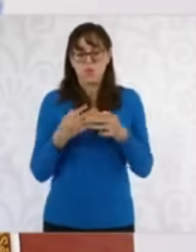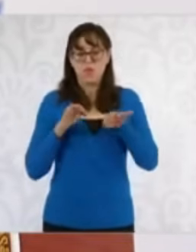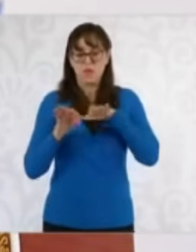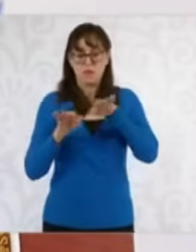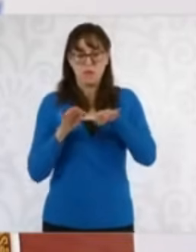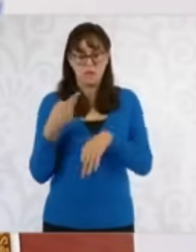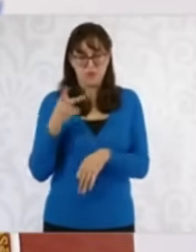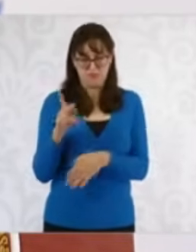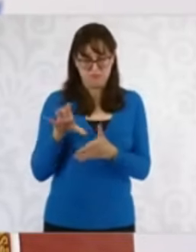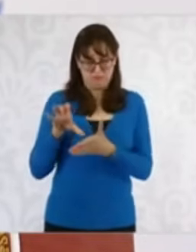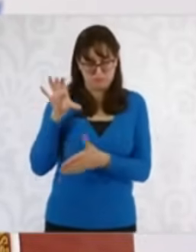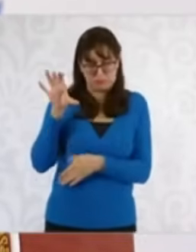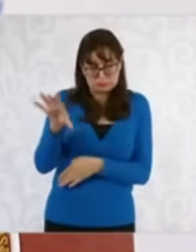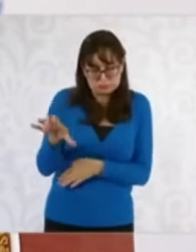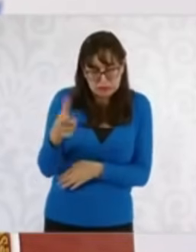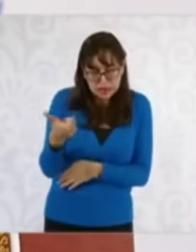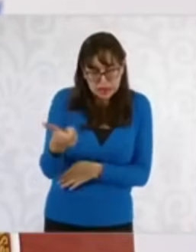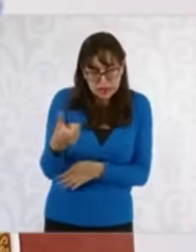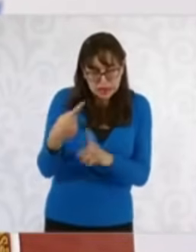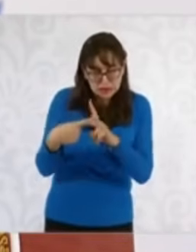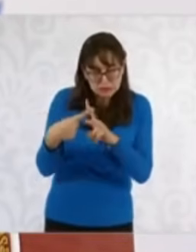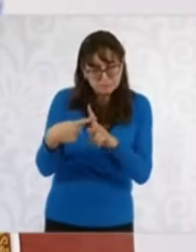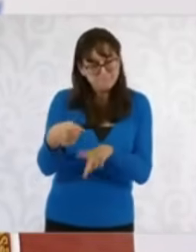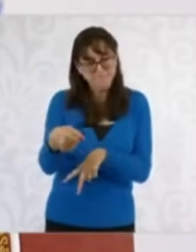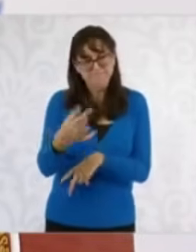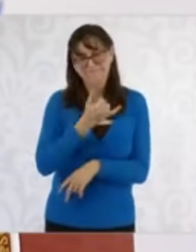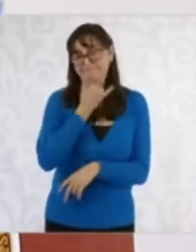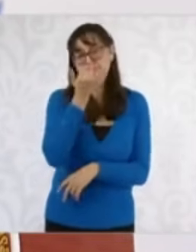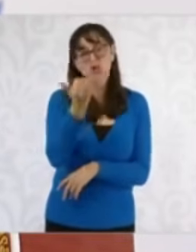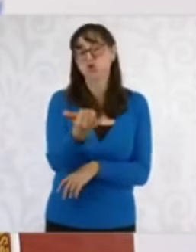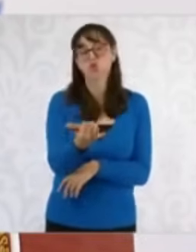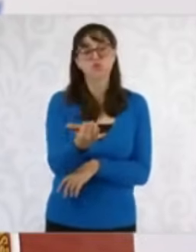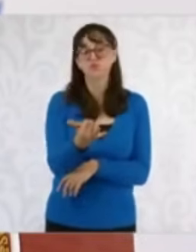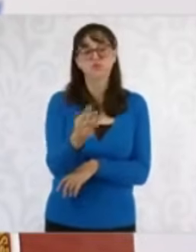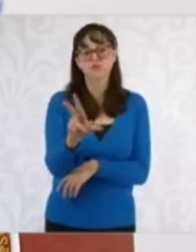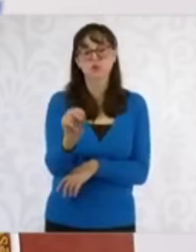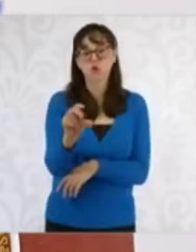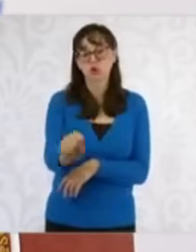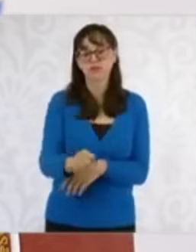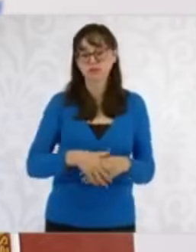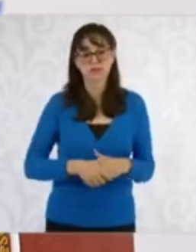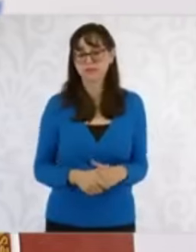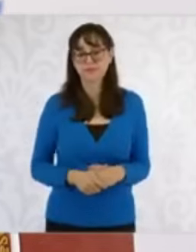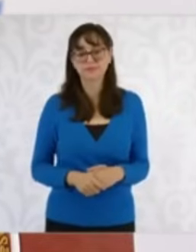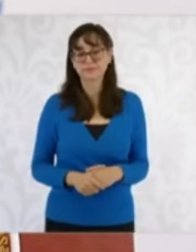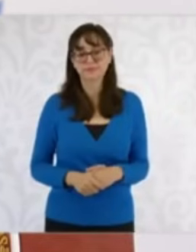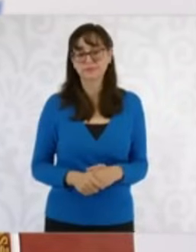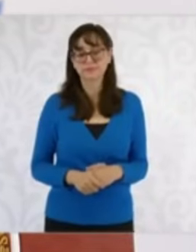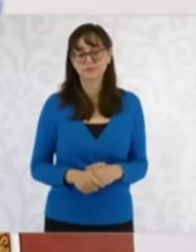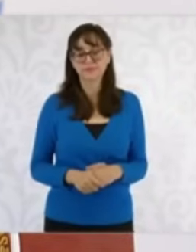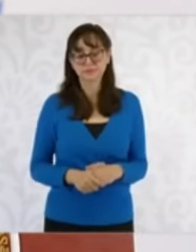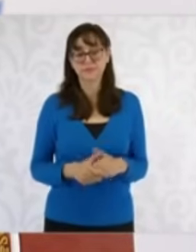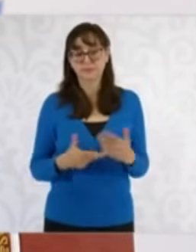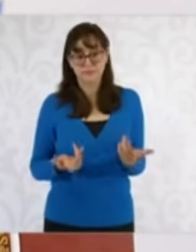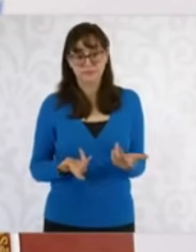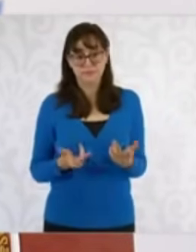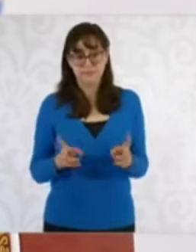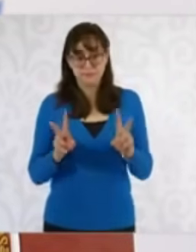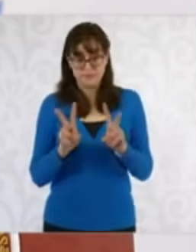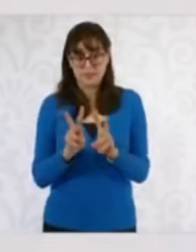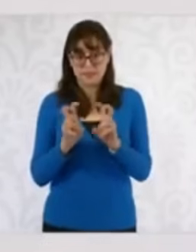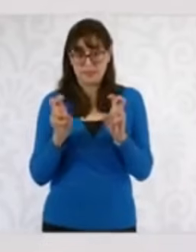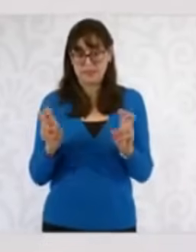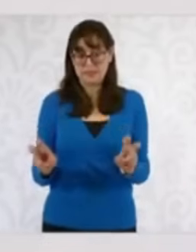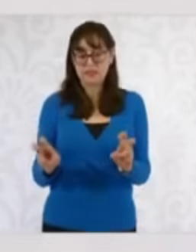no es correcta. Se va a trabajar con Pemex para el tema de proveedores,